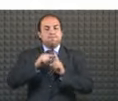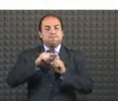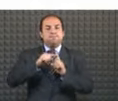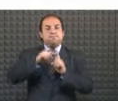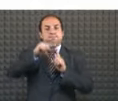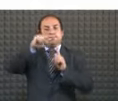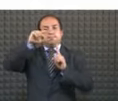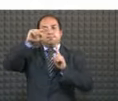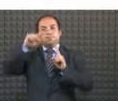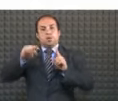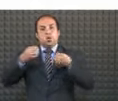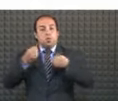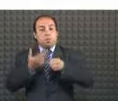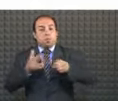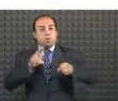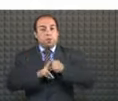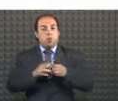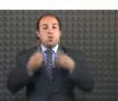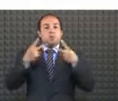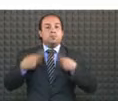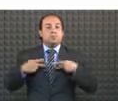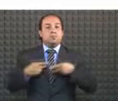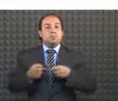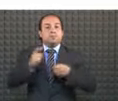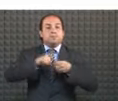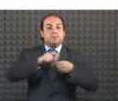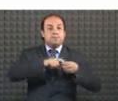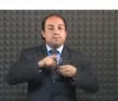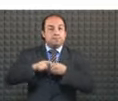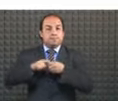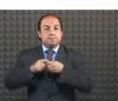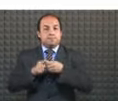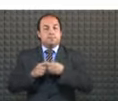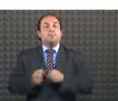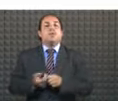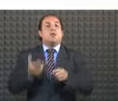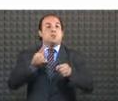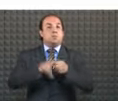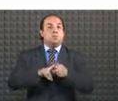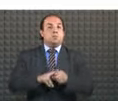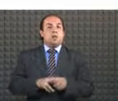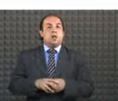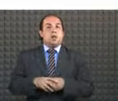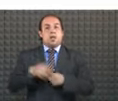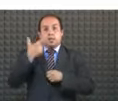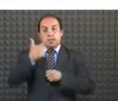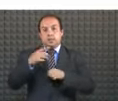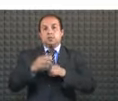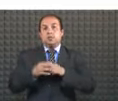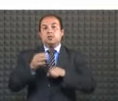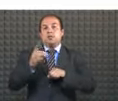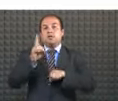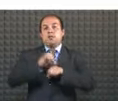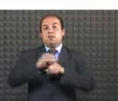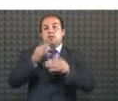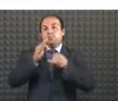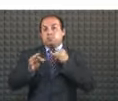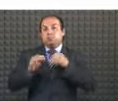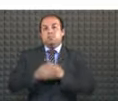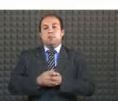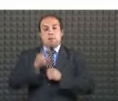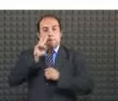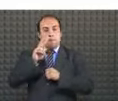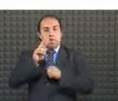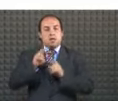hospitalaria, qué tan rápido está creciendo el número de personas hospitalizadas. Afortunadamente, en los últimos 7 días podemos ver ya una clara reducción